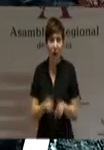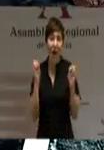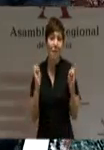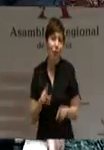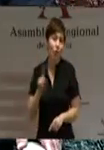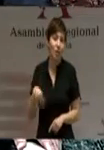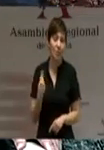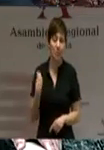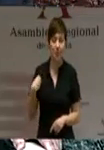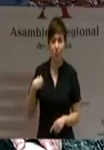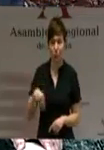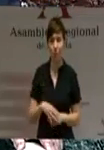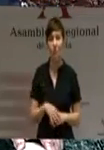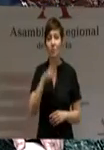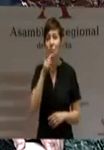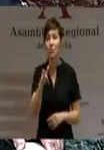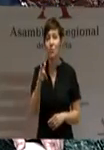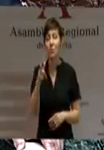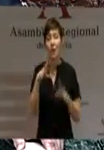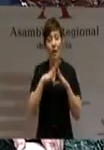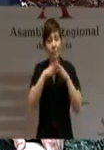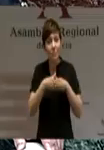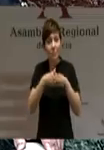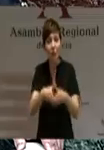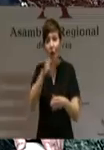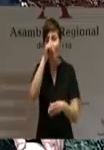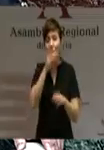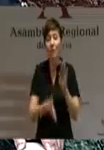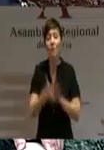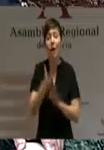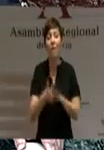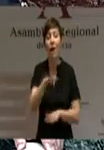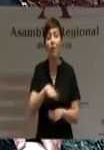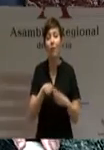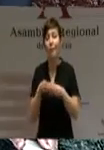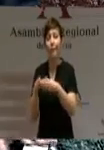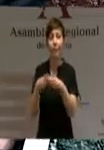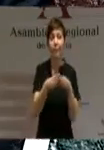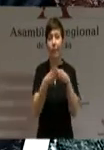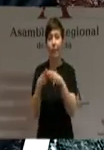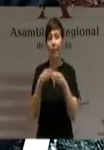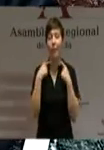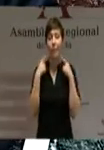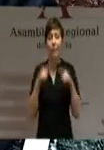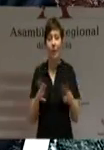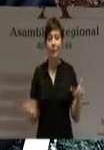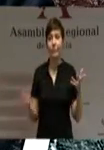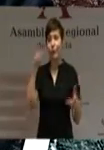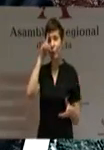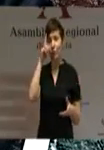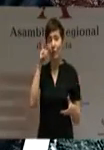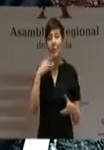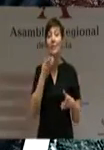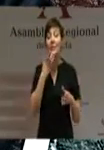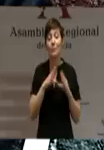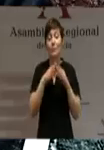haber surcado la nave, las aguas, viento en popa y a toda vela, ¿habría dimitido? Los homenajes